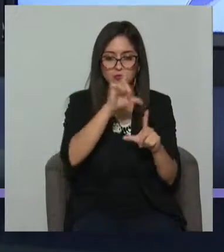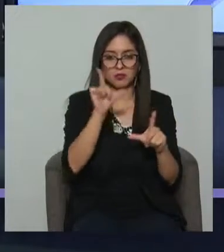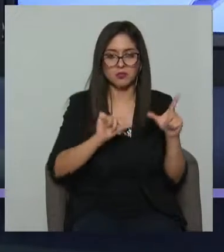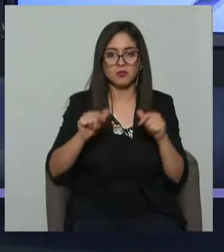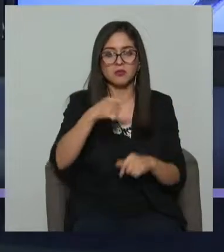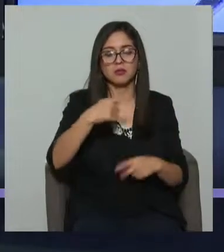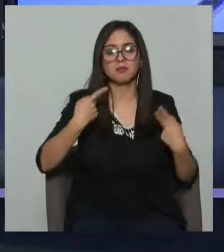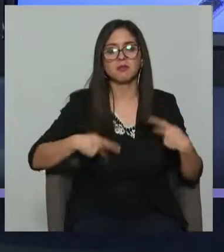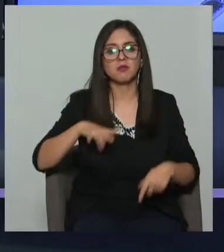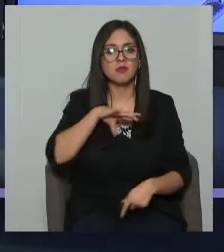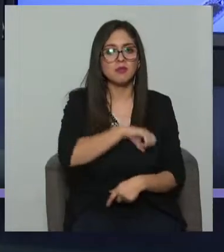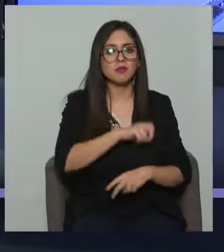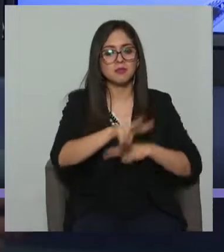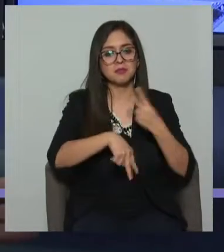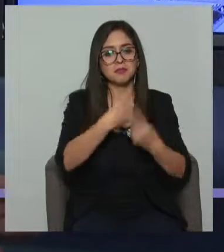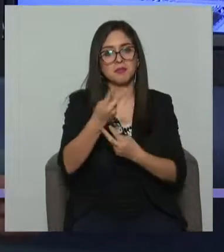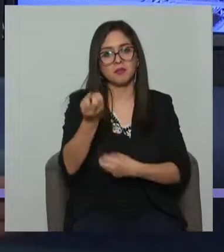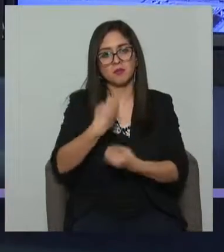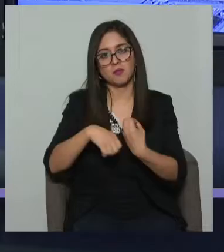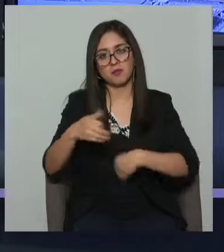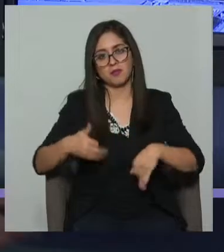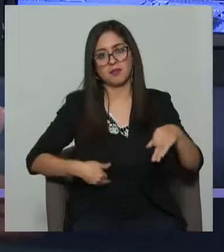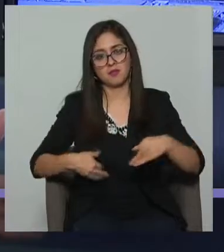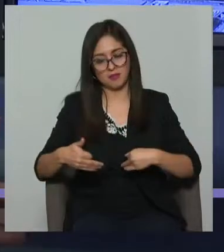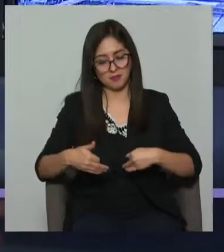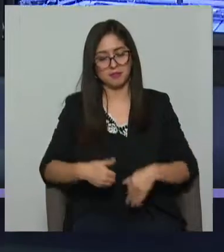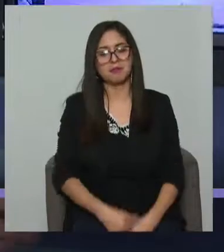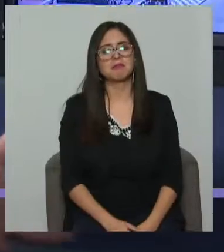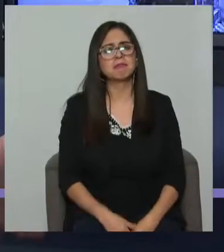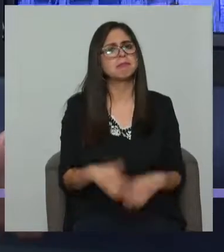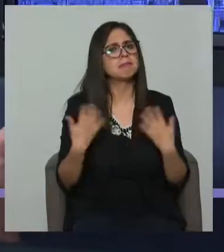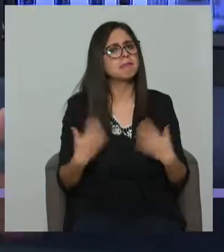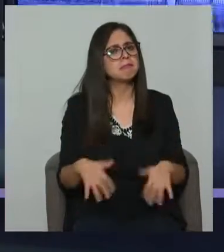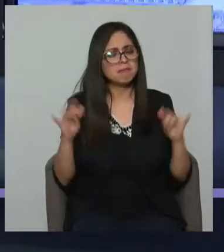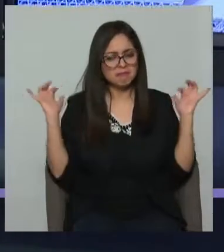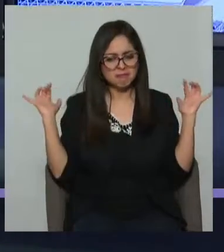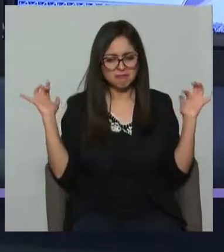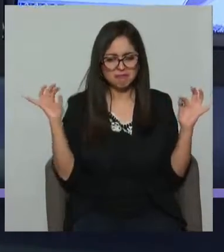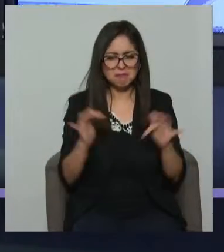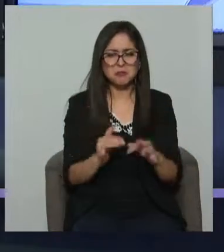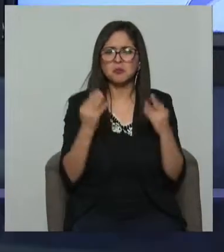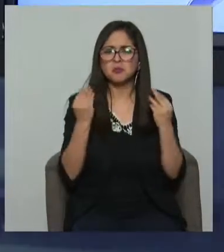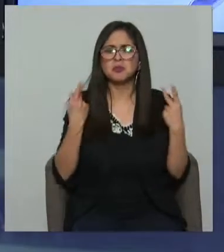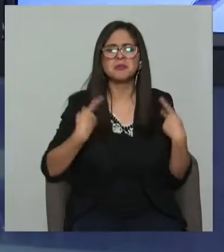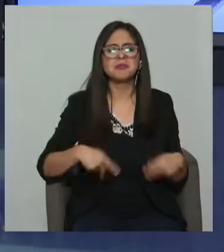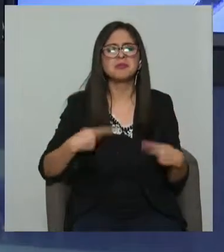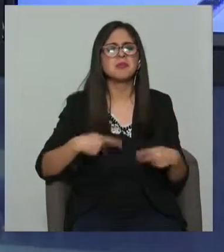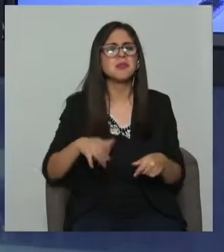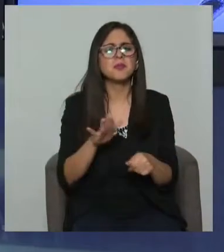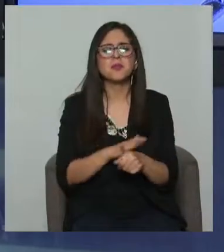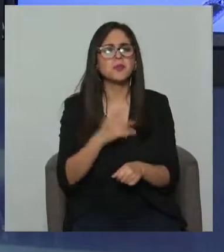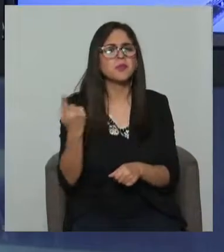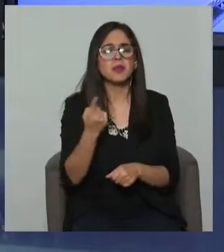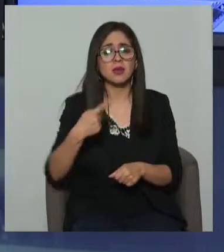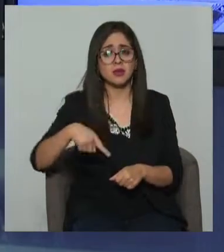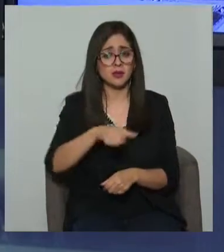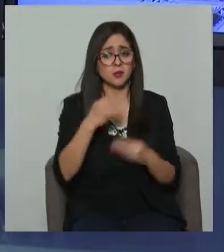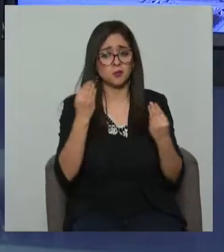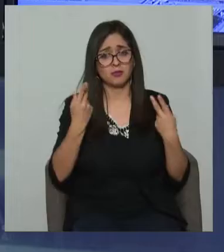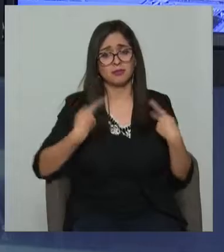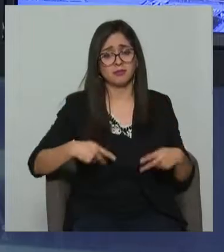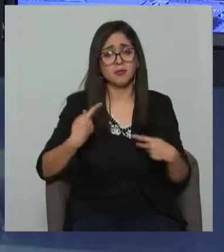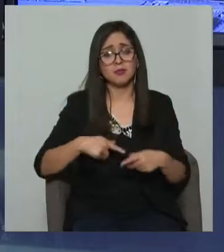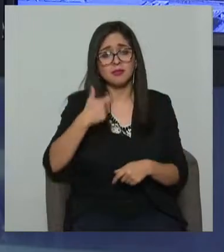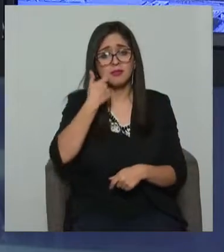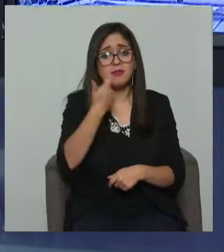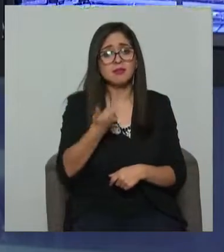Amantes del Teatro. Un evento masivo, quiero decirlo porque lo está esperando muchísima gente, a que